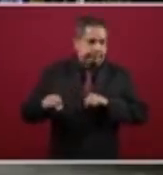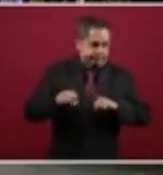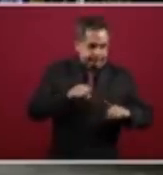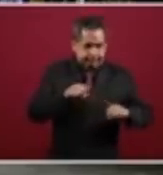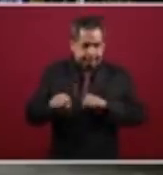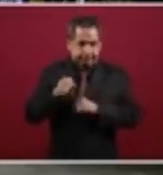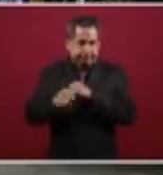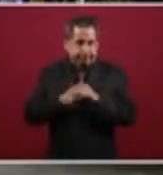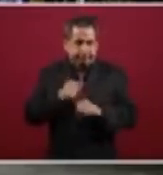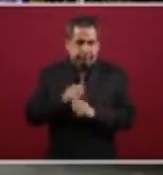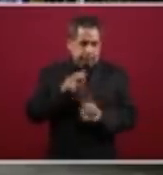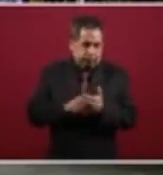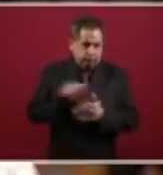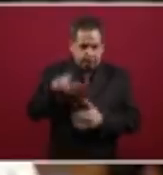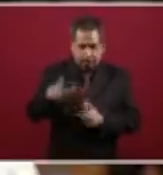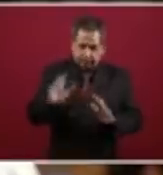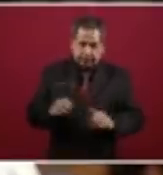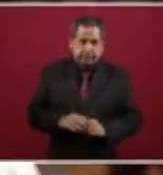de